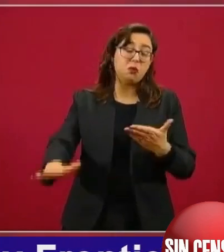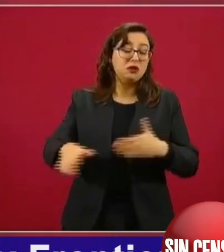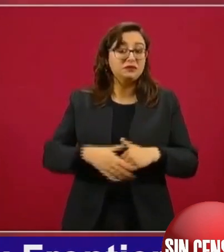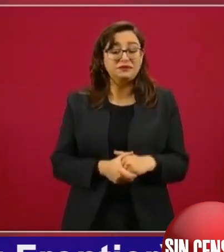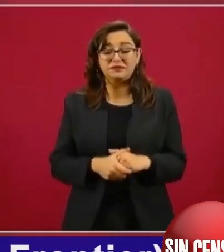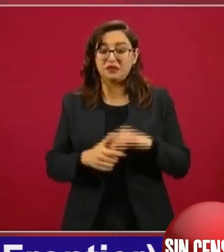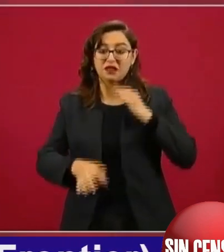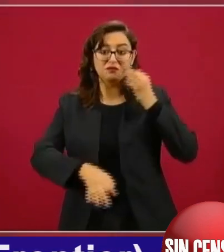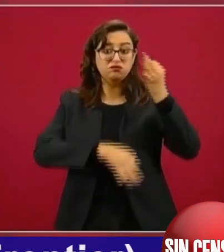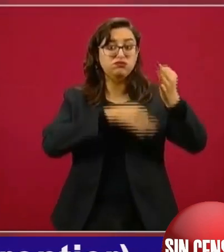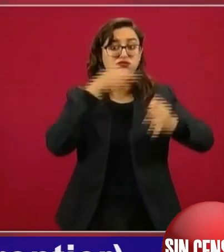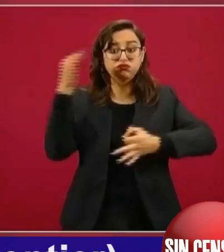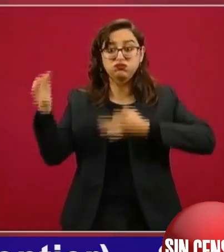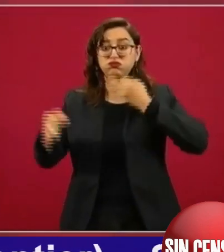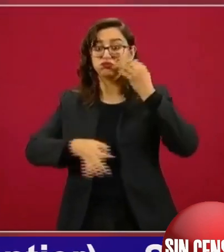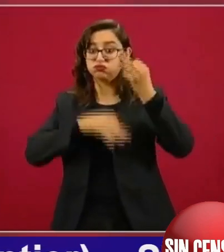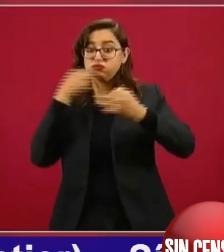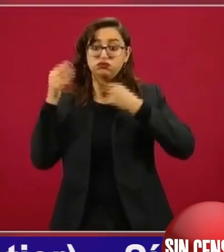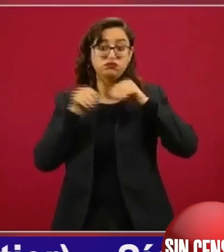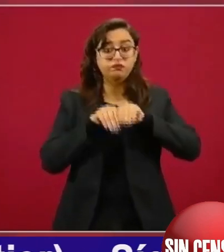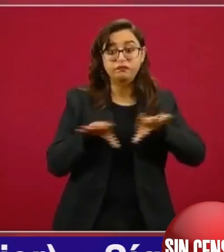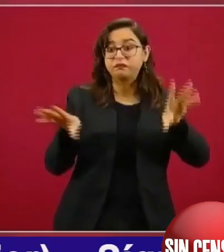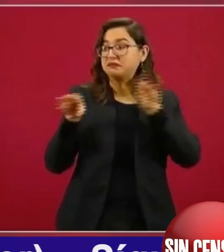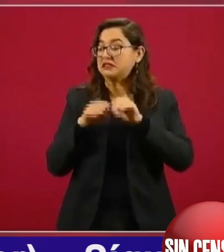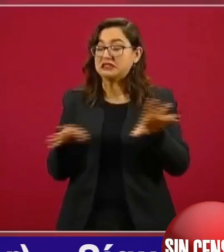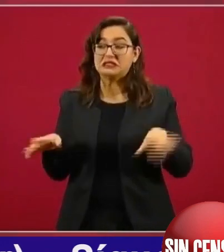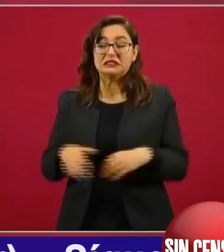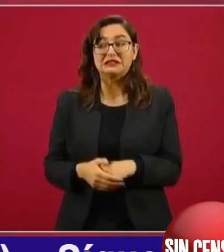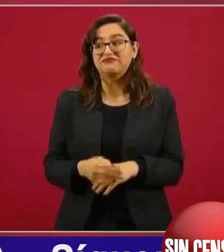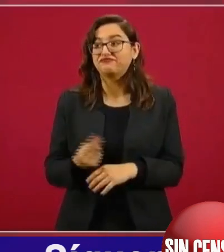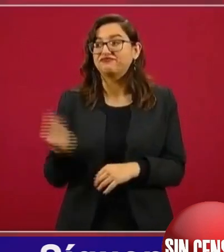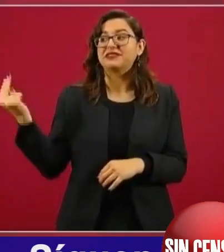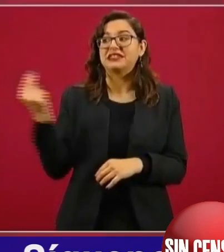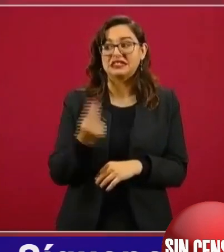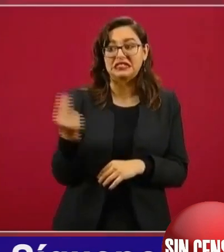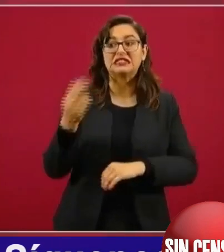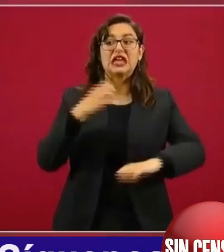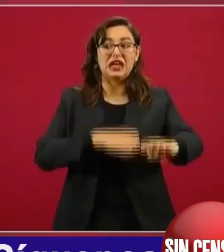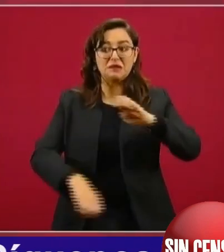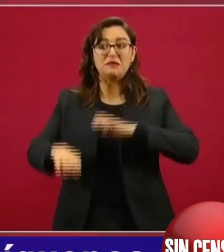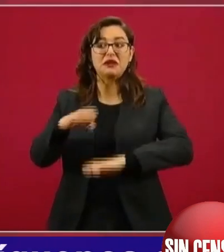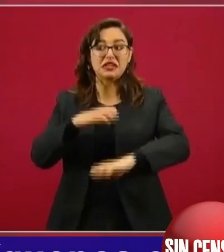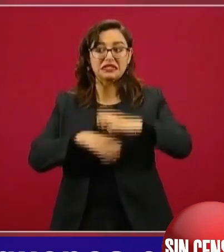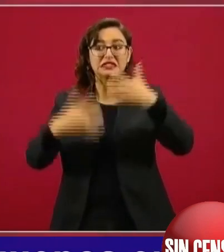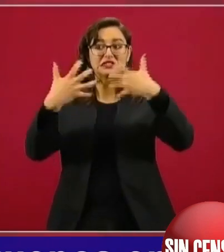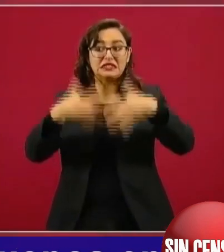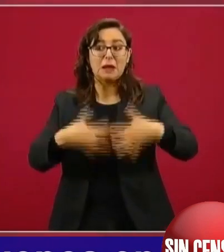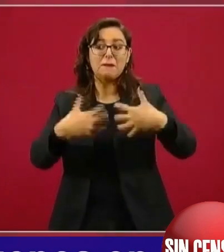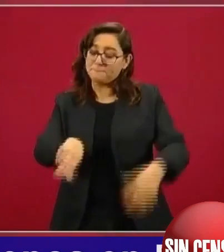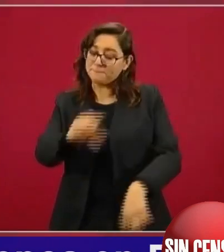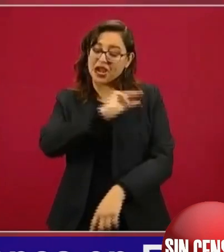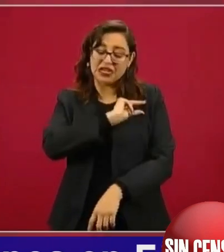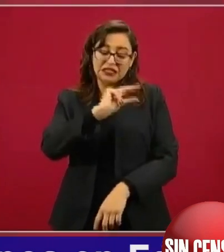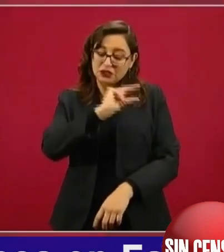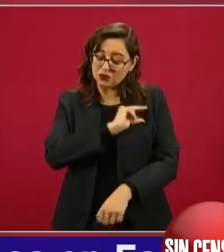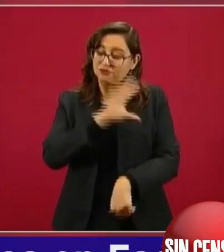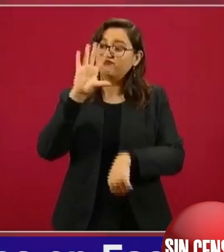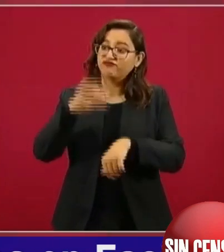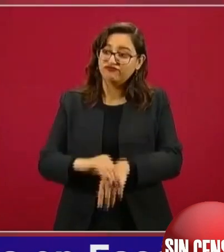y que había que abrir el mercado de la energía eléctrica a las empresas particulares.